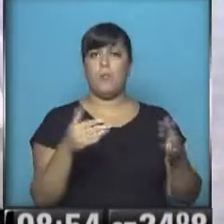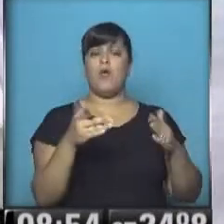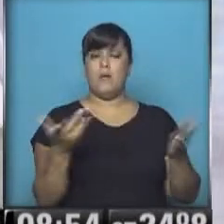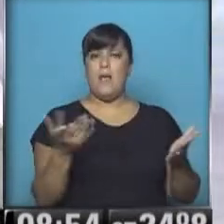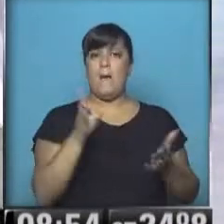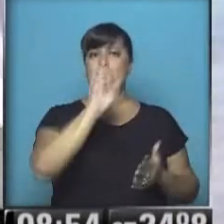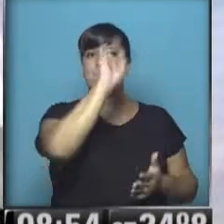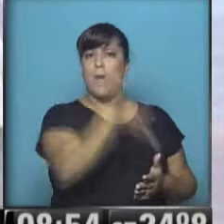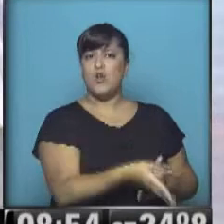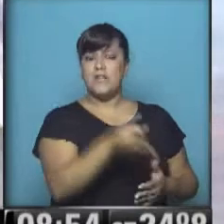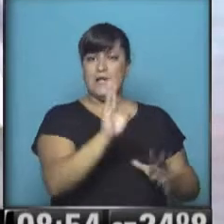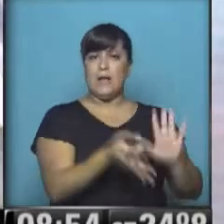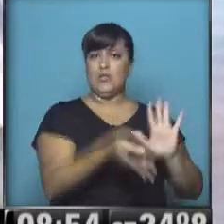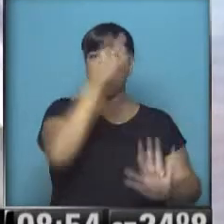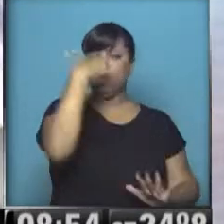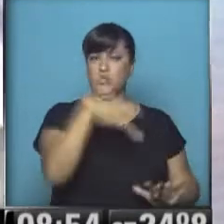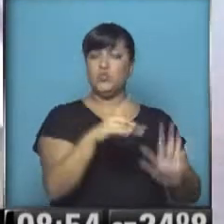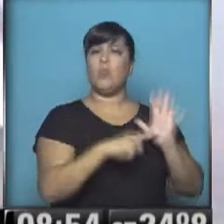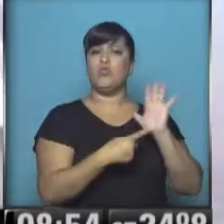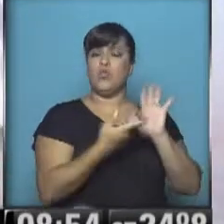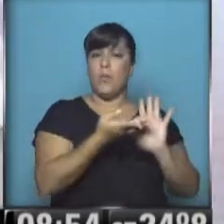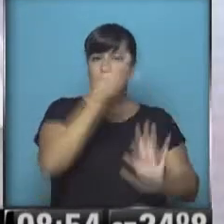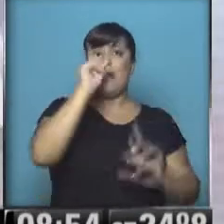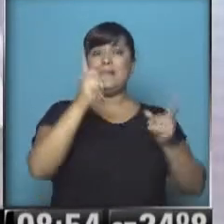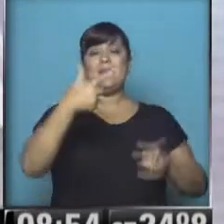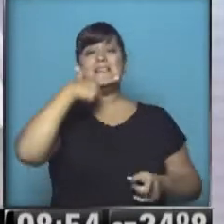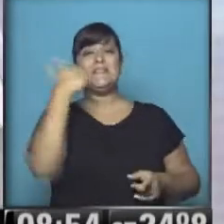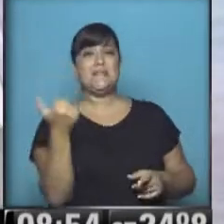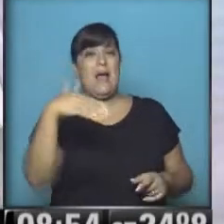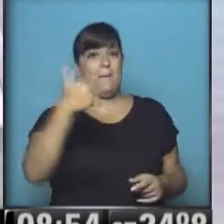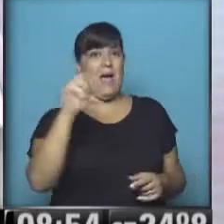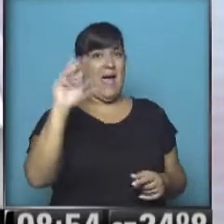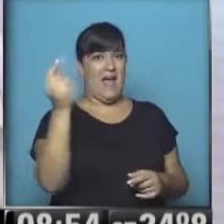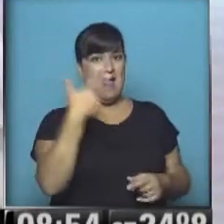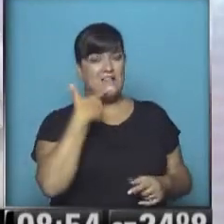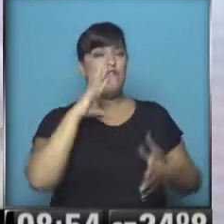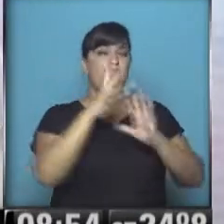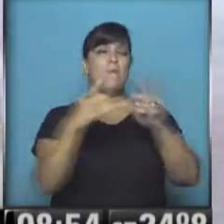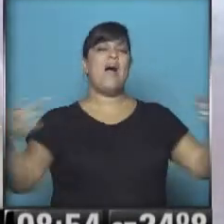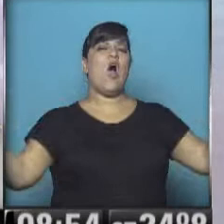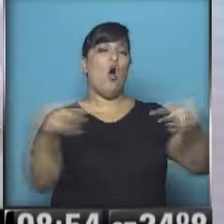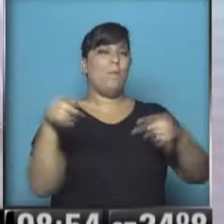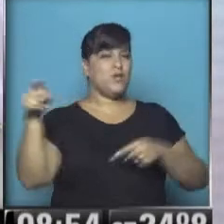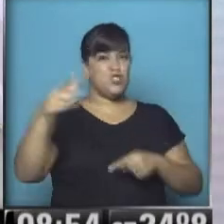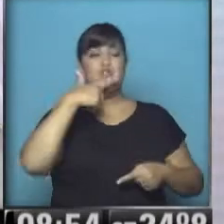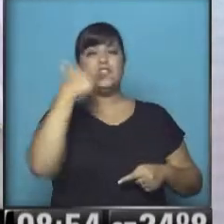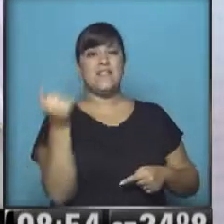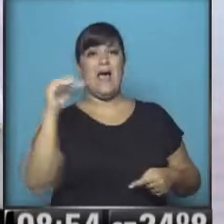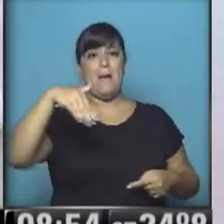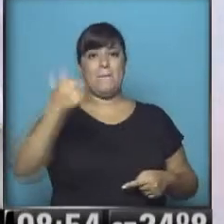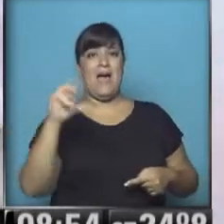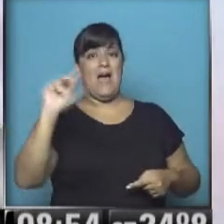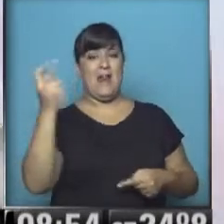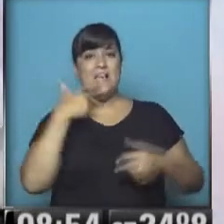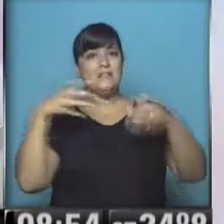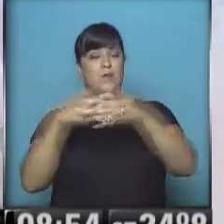importante cantidad de votos y sámaras o sea ahora queda en la oposición de derecha sacó